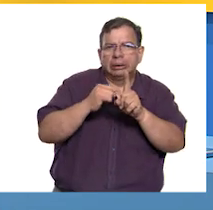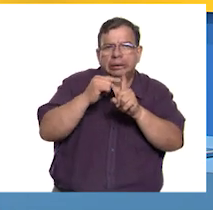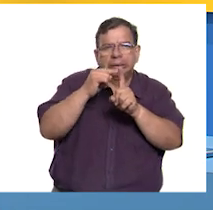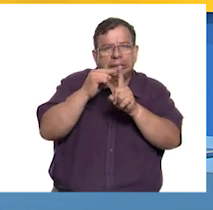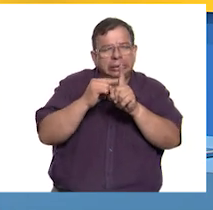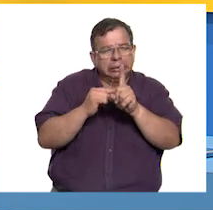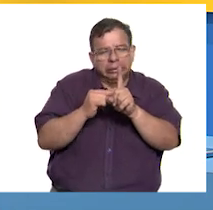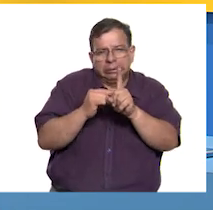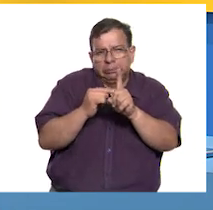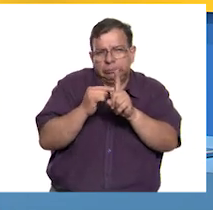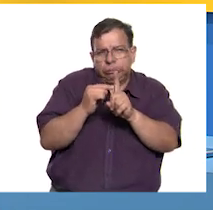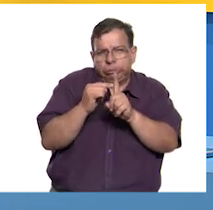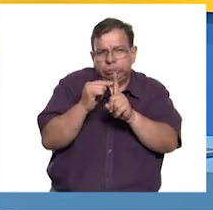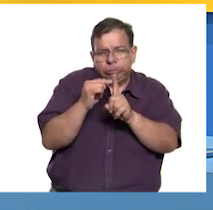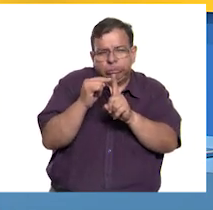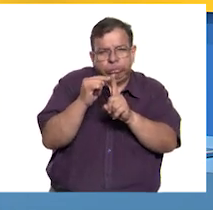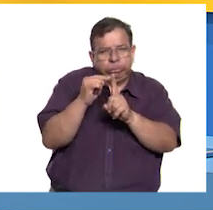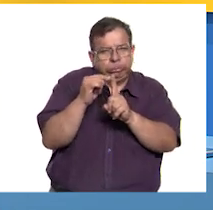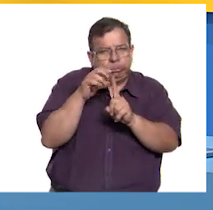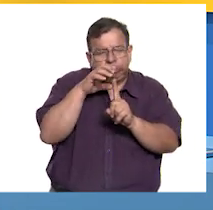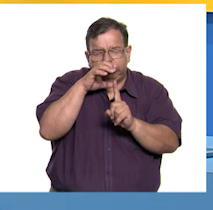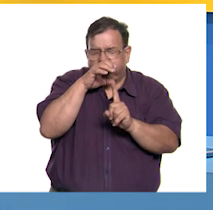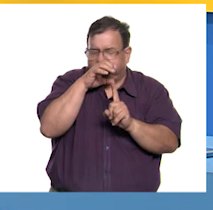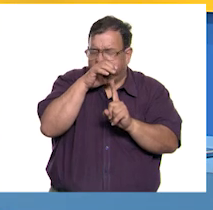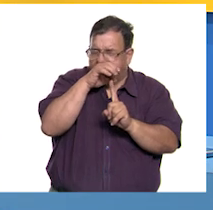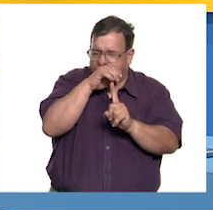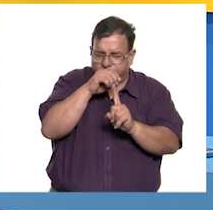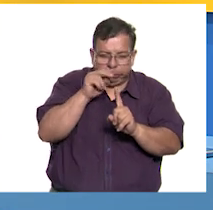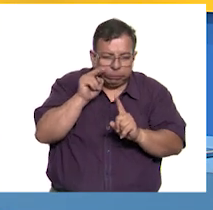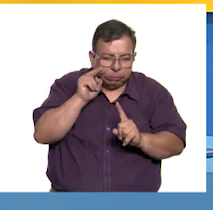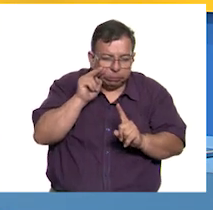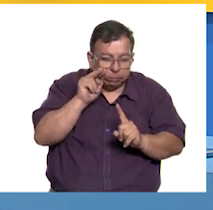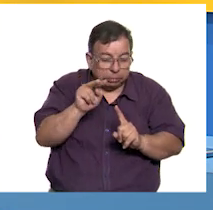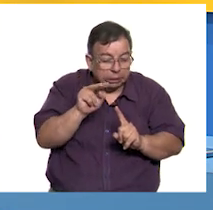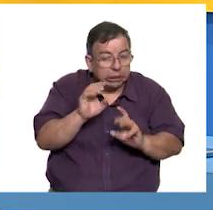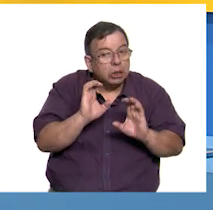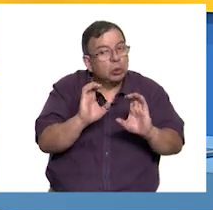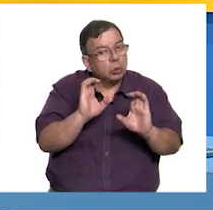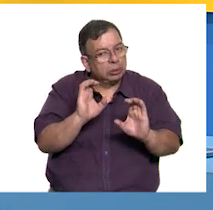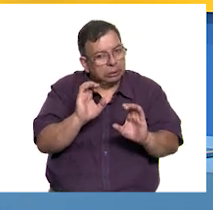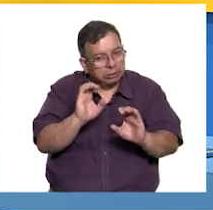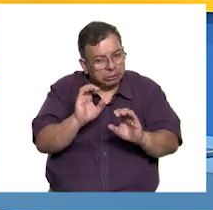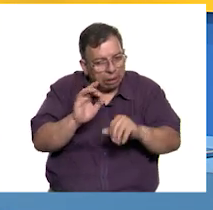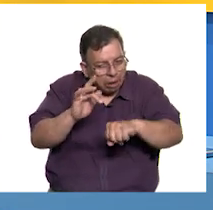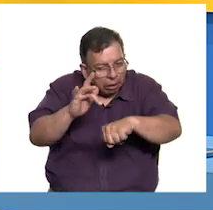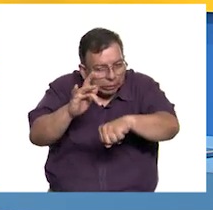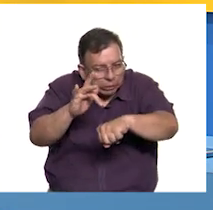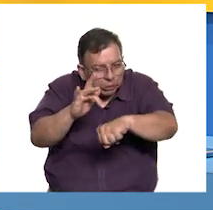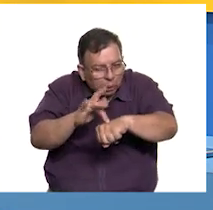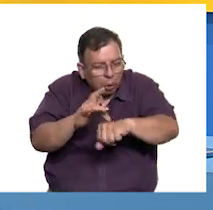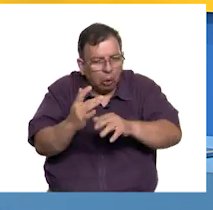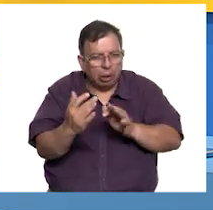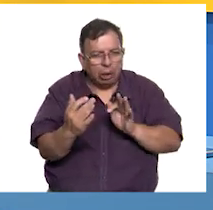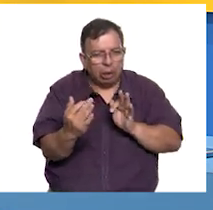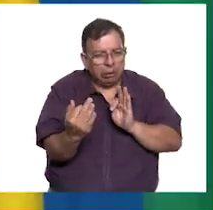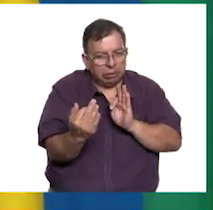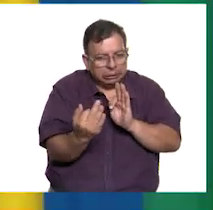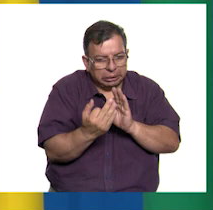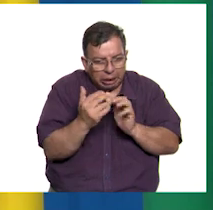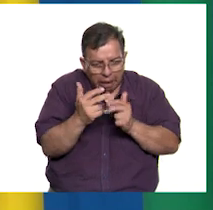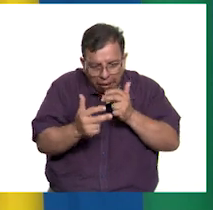alta para poder ver estos procesos y nos puede lastimar si tocamos o si estamos cerca de ese